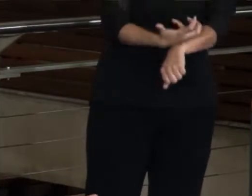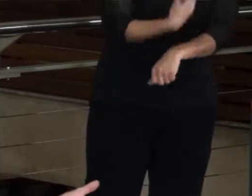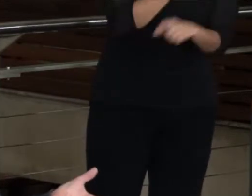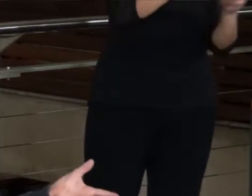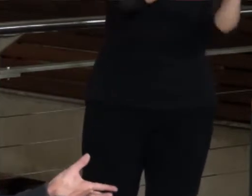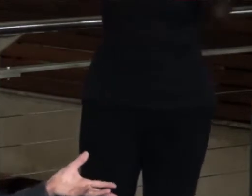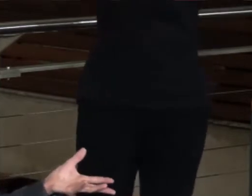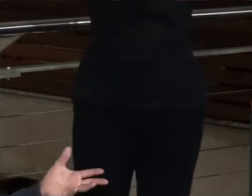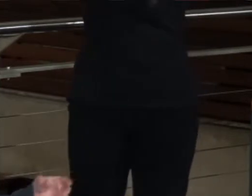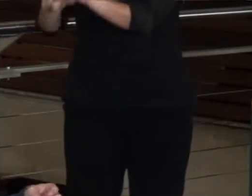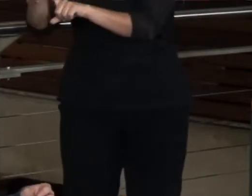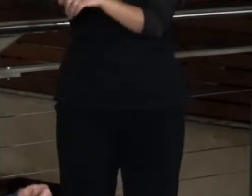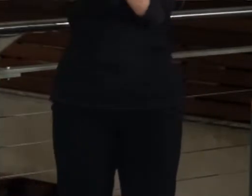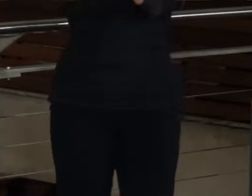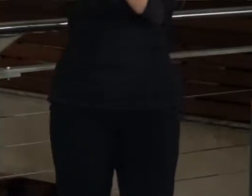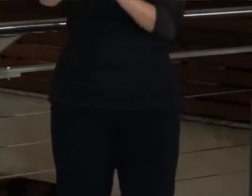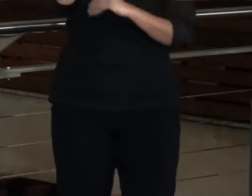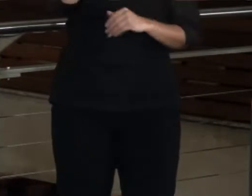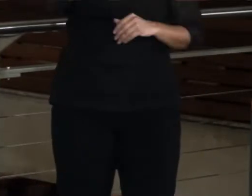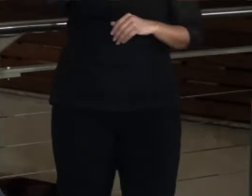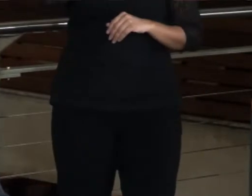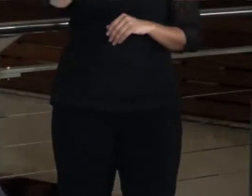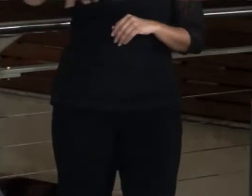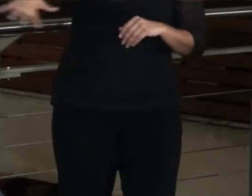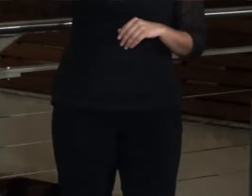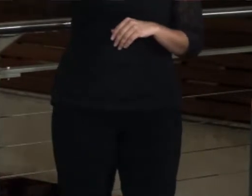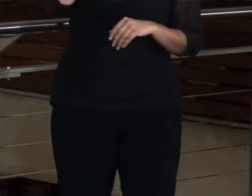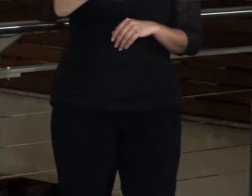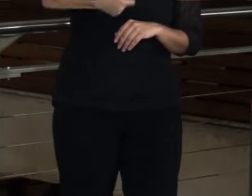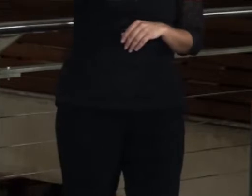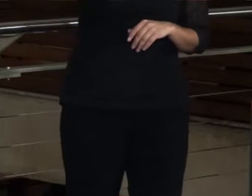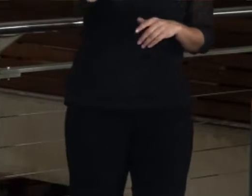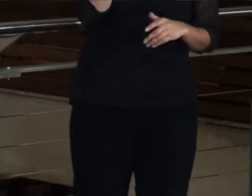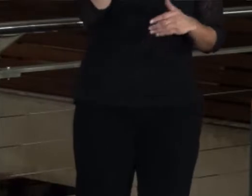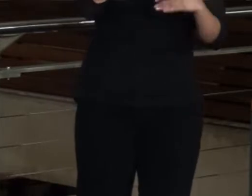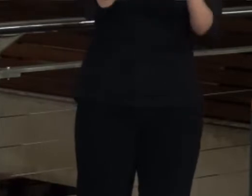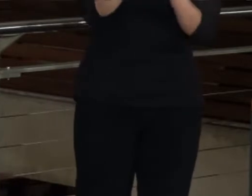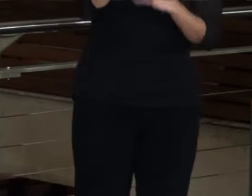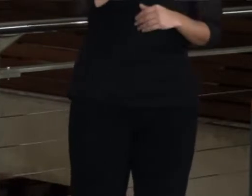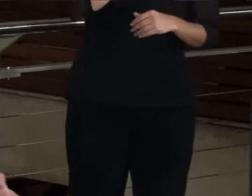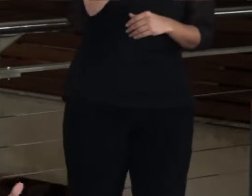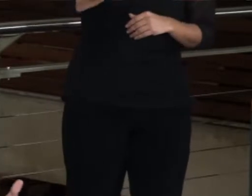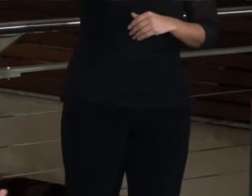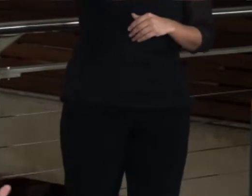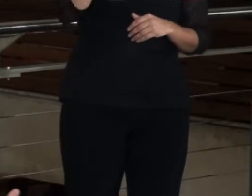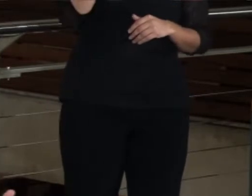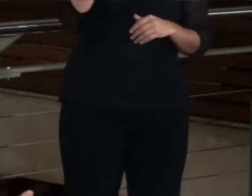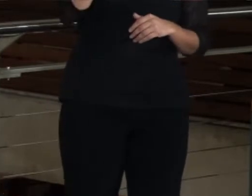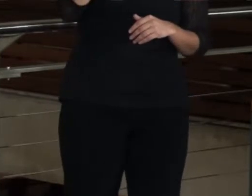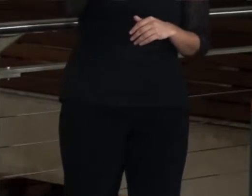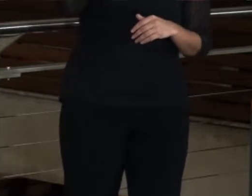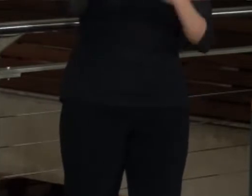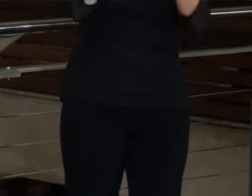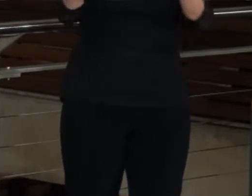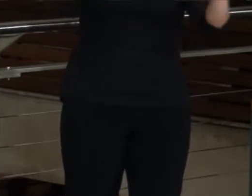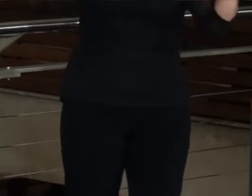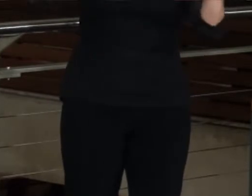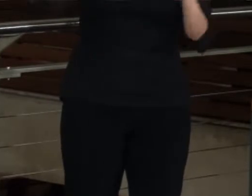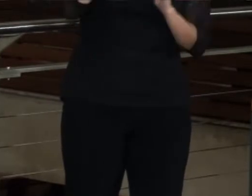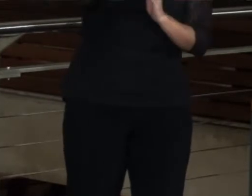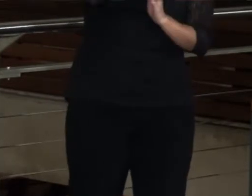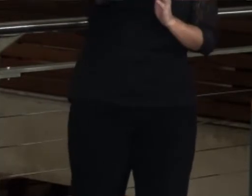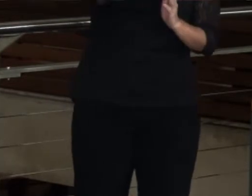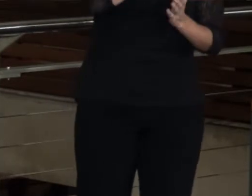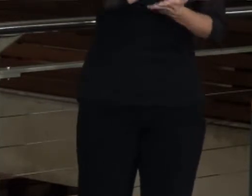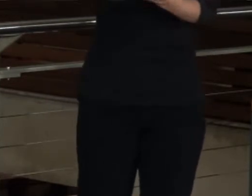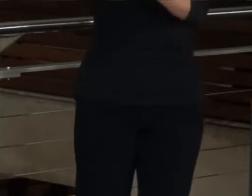mi primera experiencia en la selva entonces yo llevo siempre cuadernos para dibujar qué hace un dibujante que hace libros infantiles en la selva